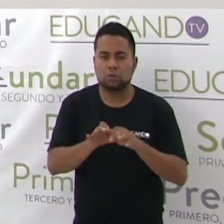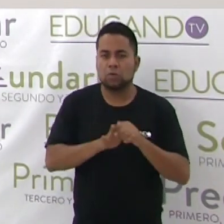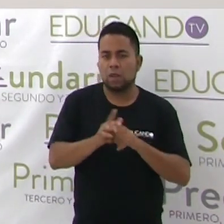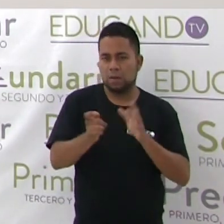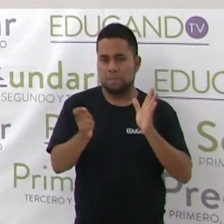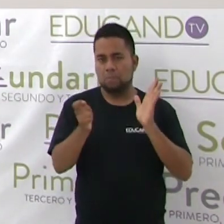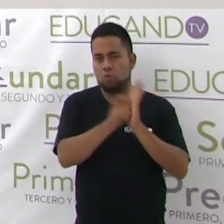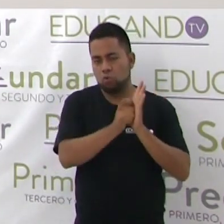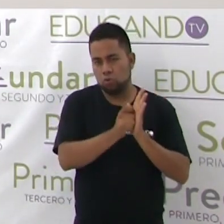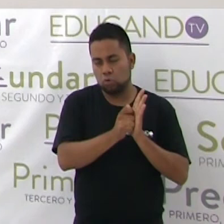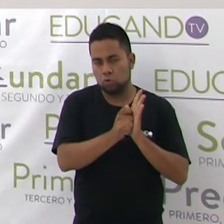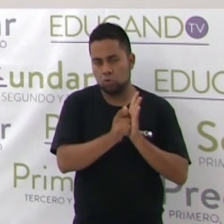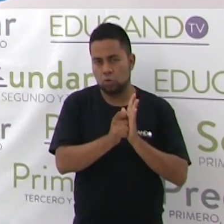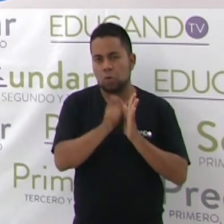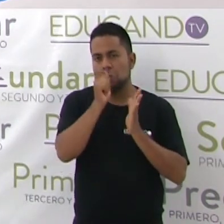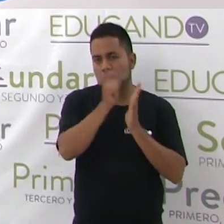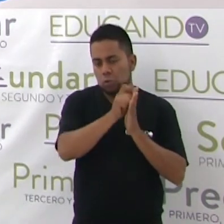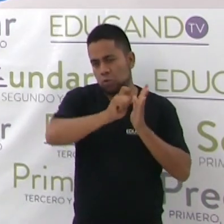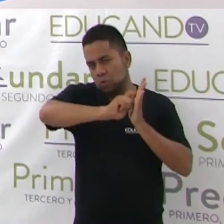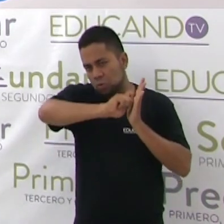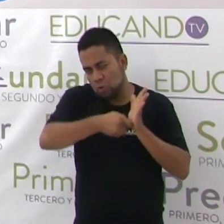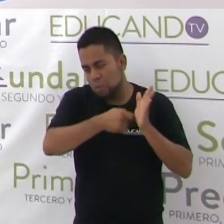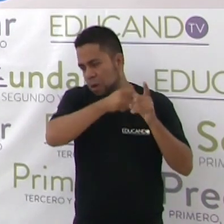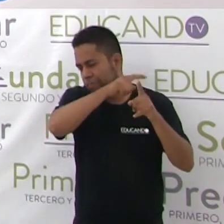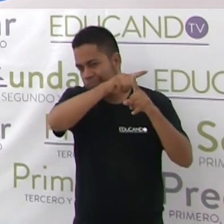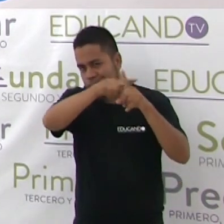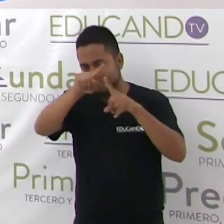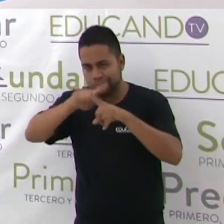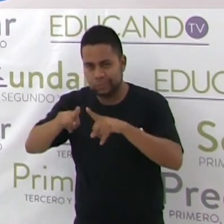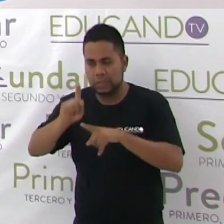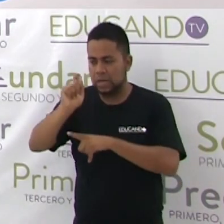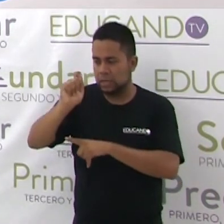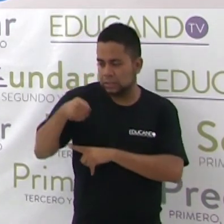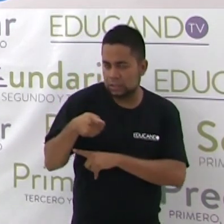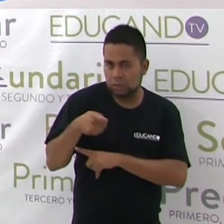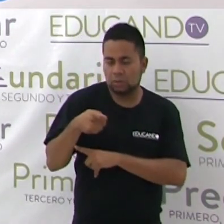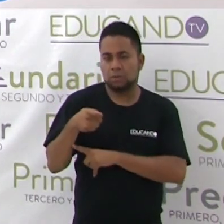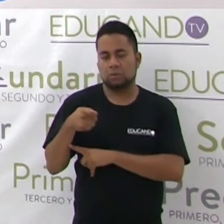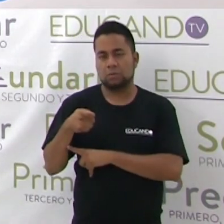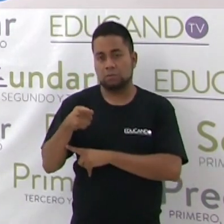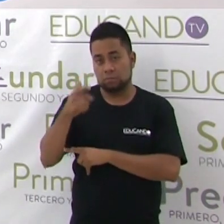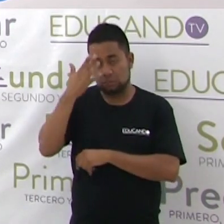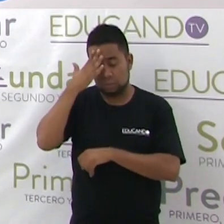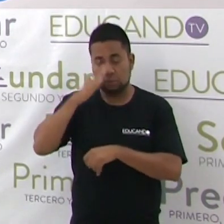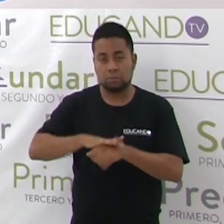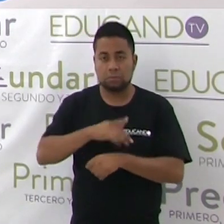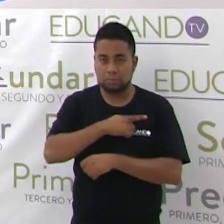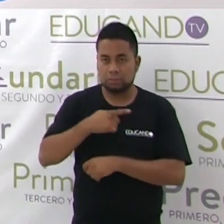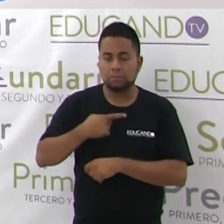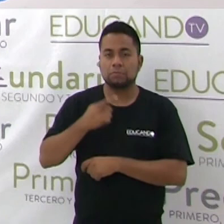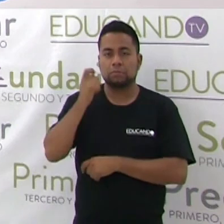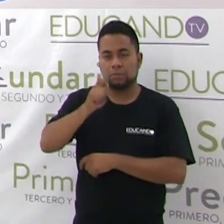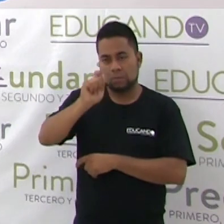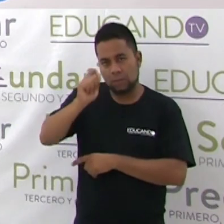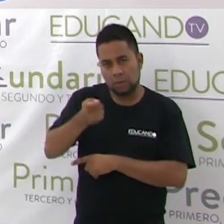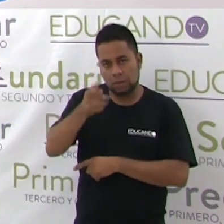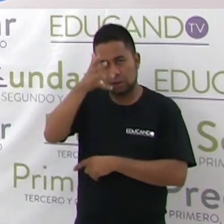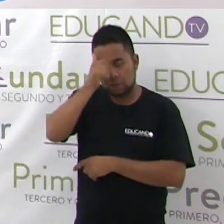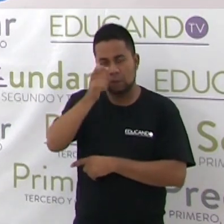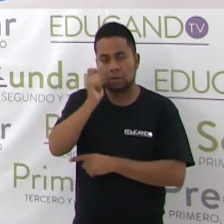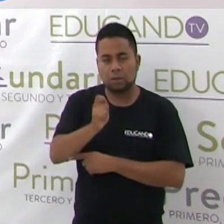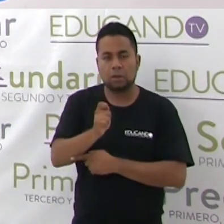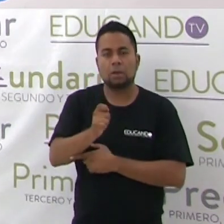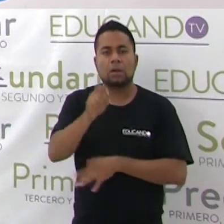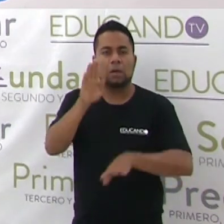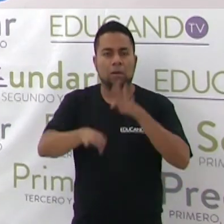puntos, los signos de puntuación, el acento, no se les olviden los acentos, porque acuérdense que luego